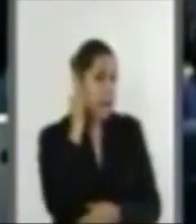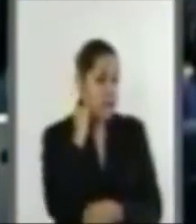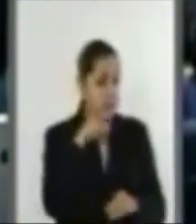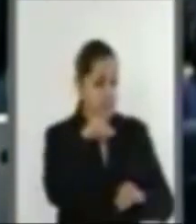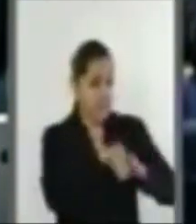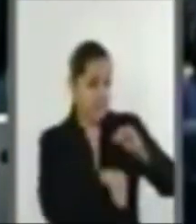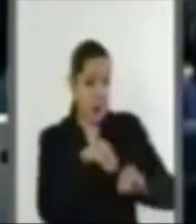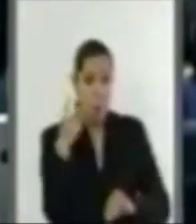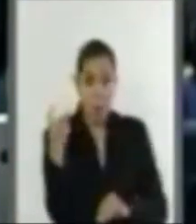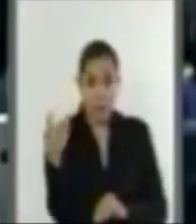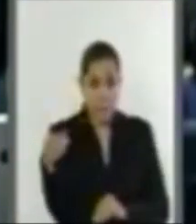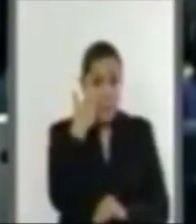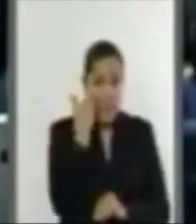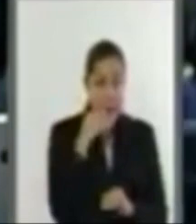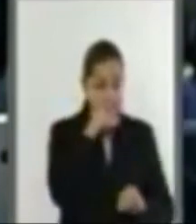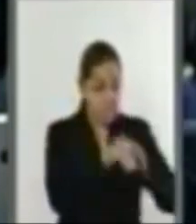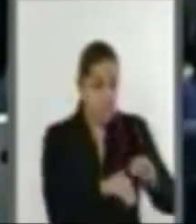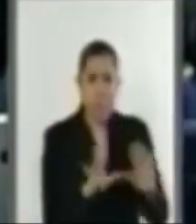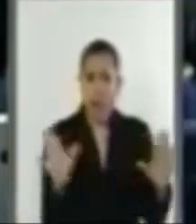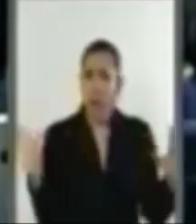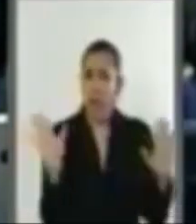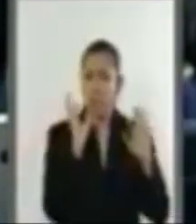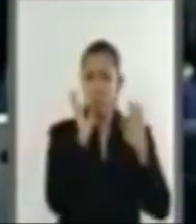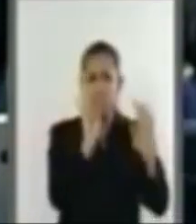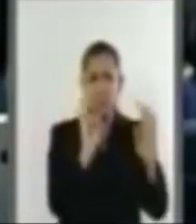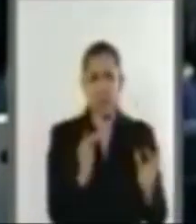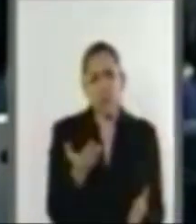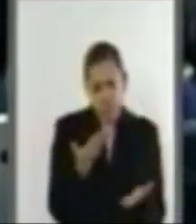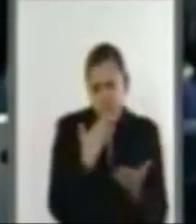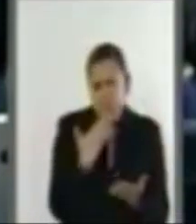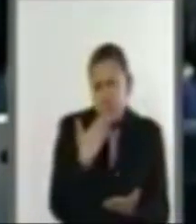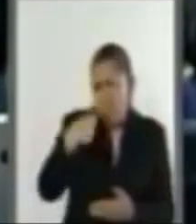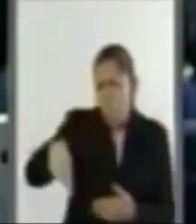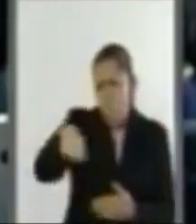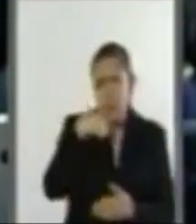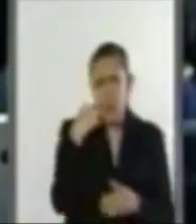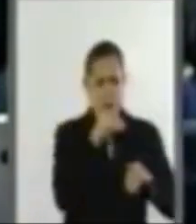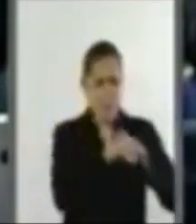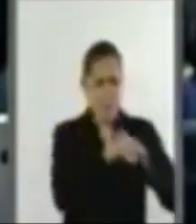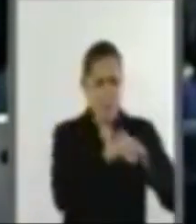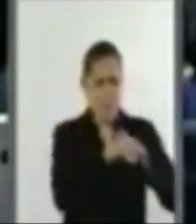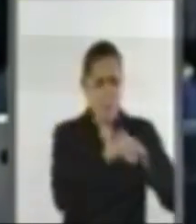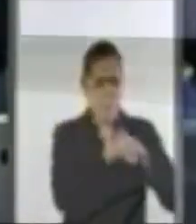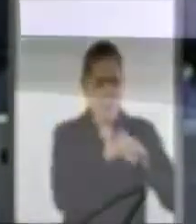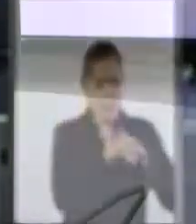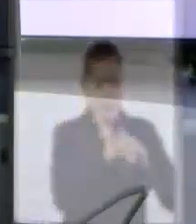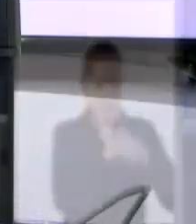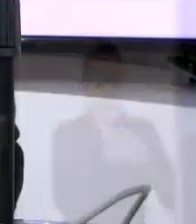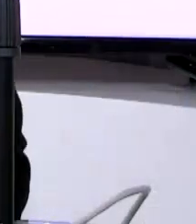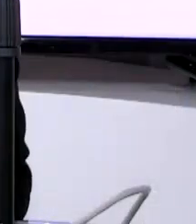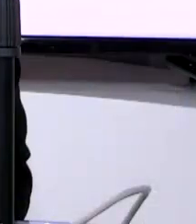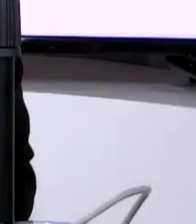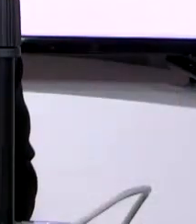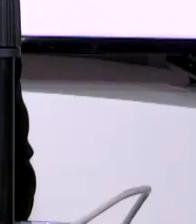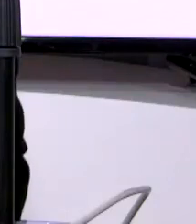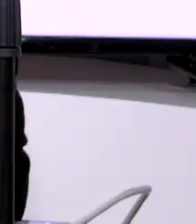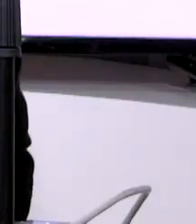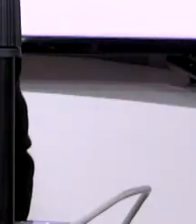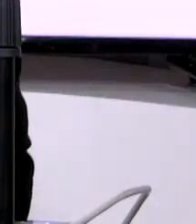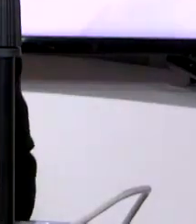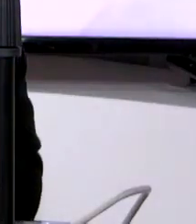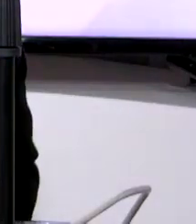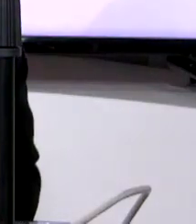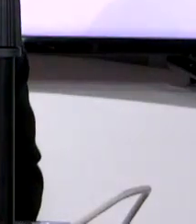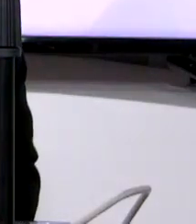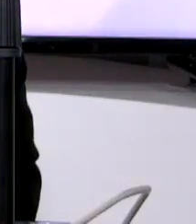querían. Adelante, hagan lo que quieran, no lo podrán hacer con México. Muchas gracias. Bueno, pues Ernesto Cordero, ¿qué